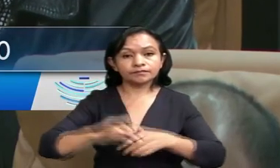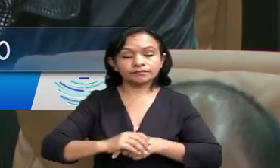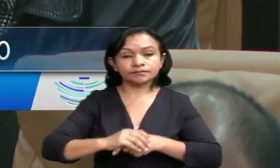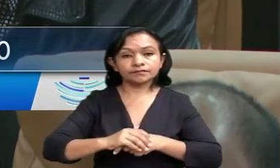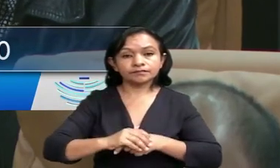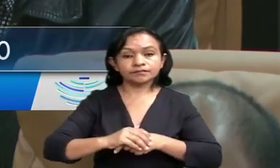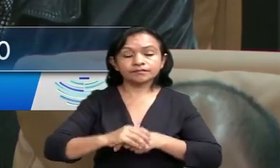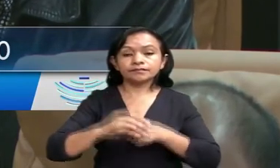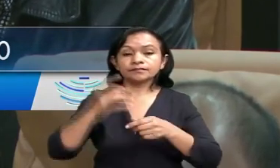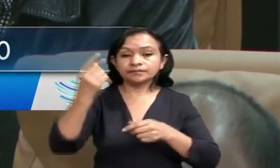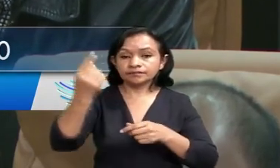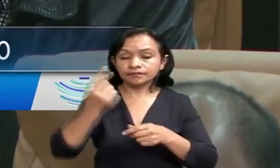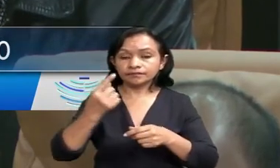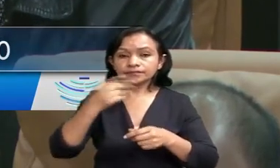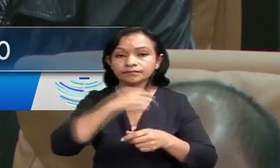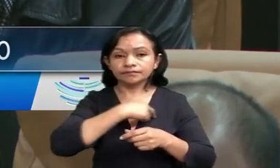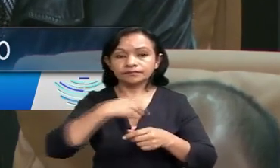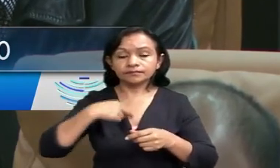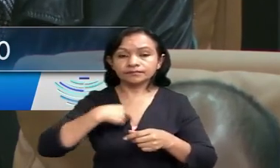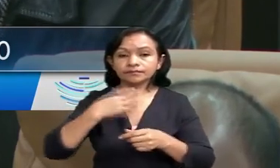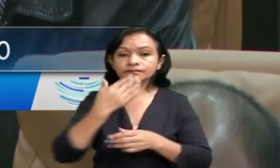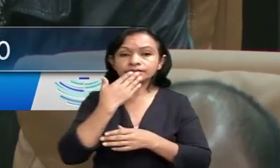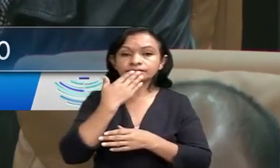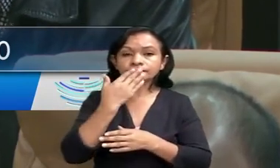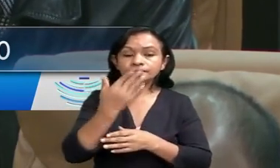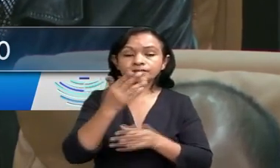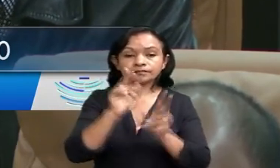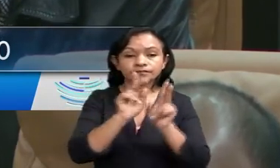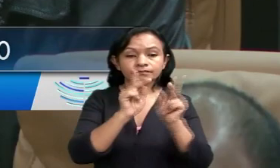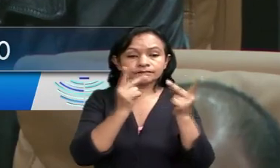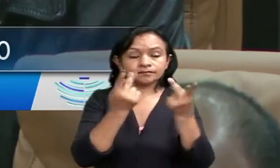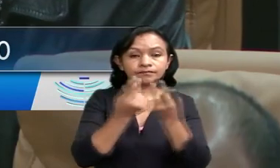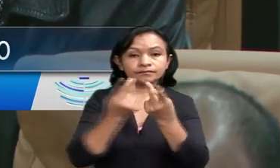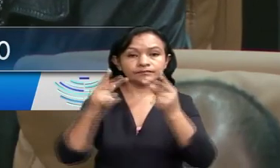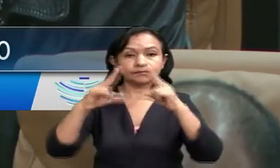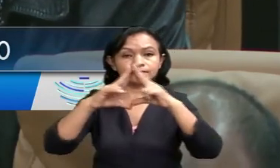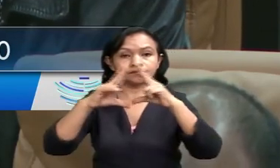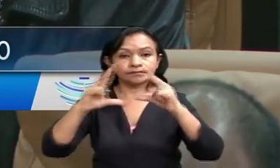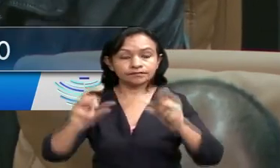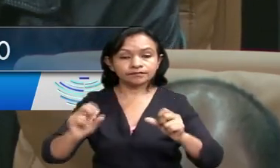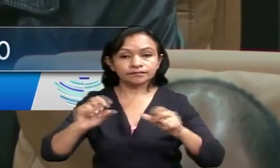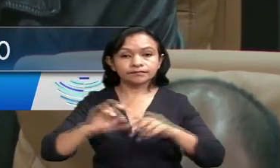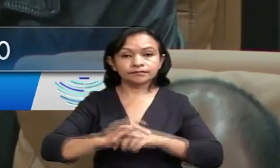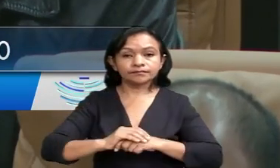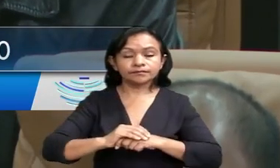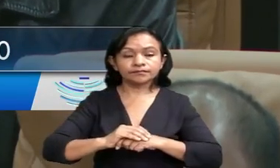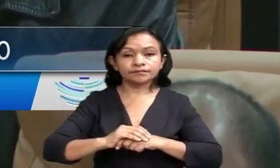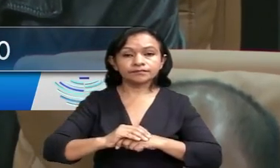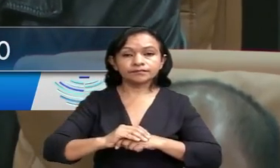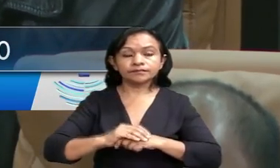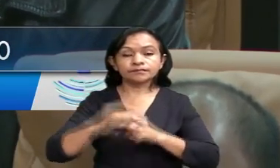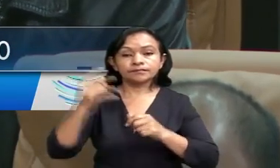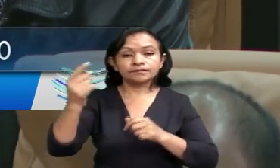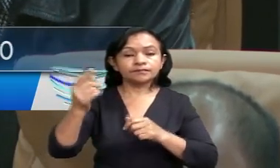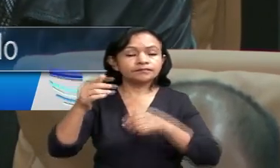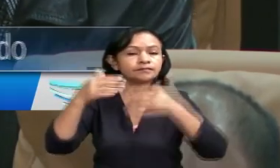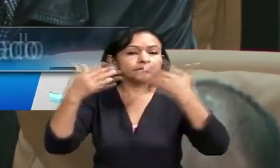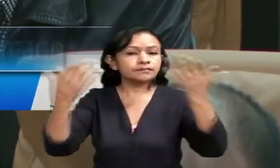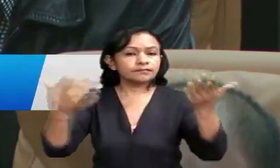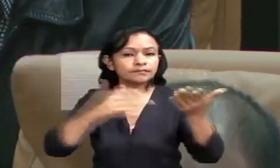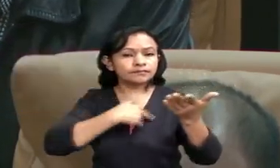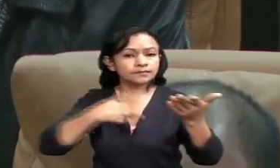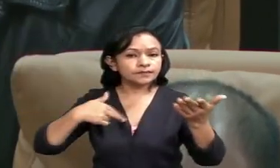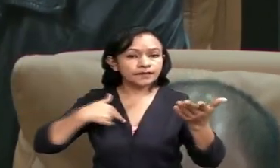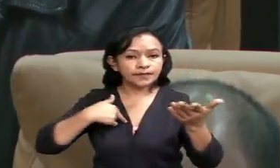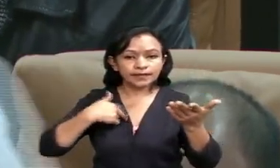viene a garantizar el bienestar del pueblo de Nicaragua y viene a